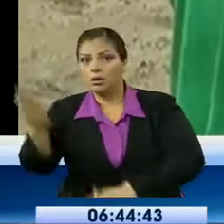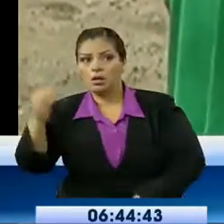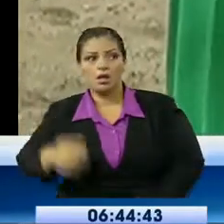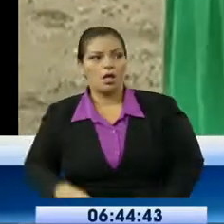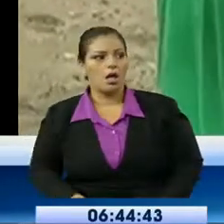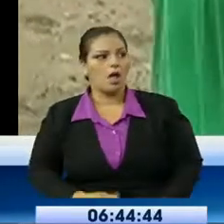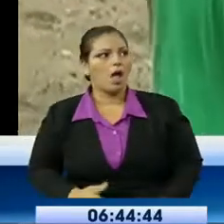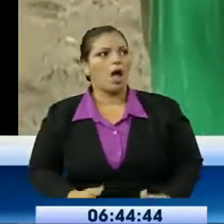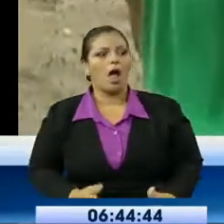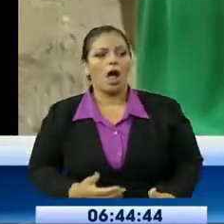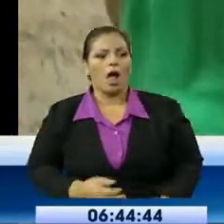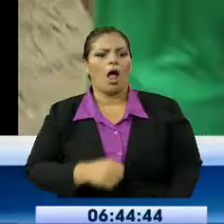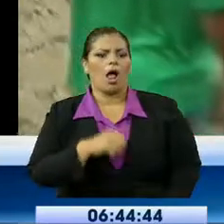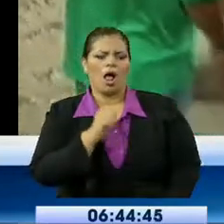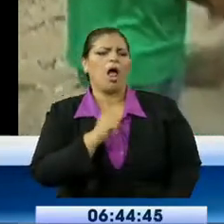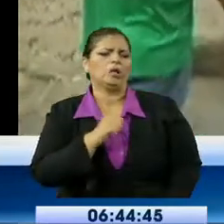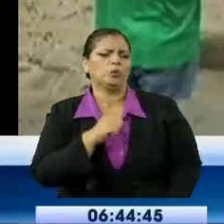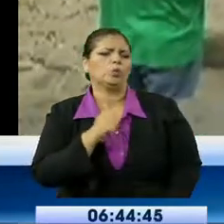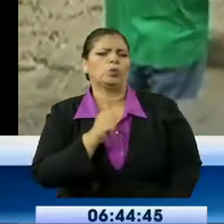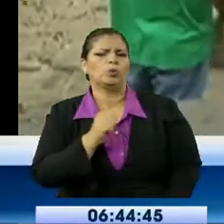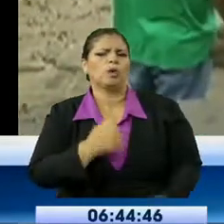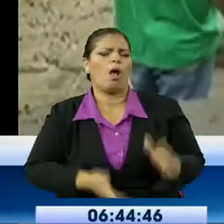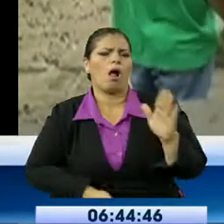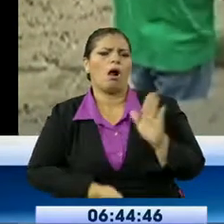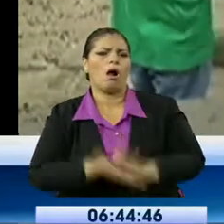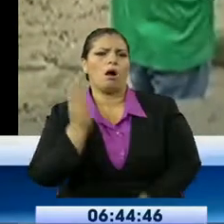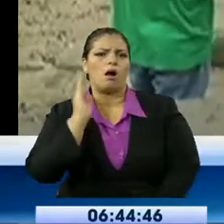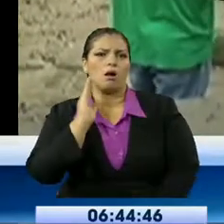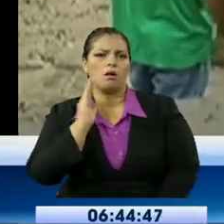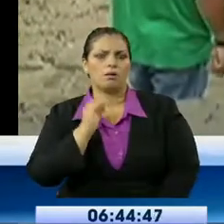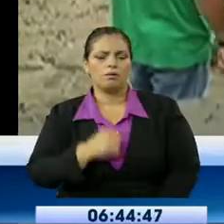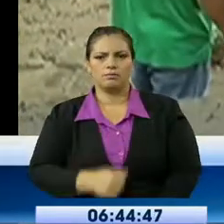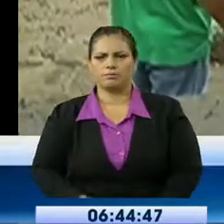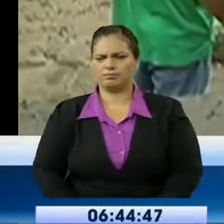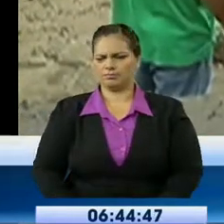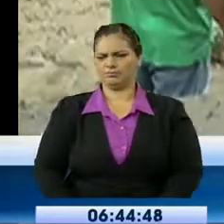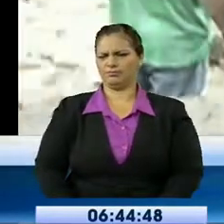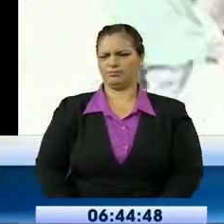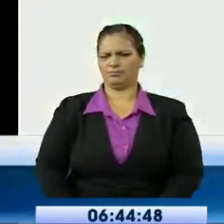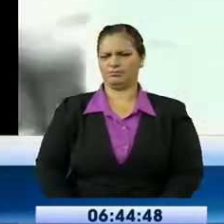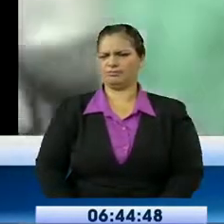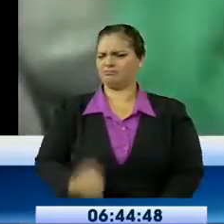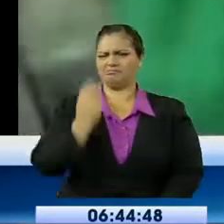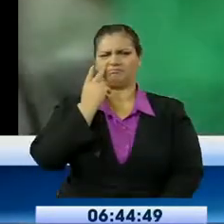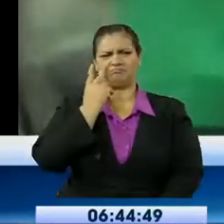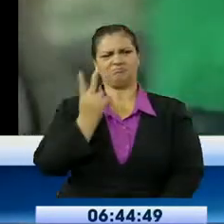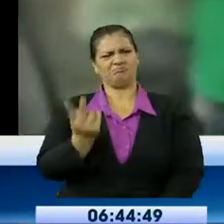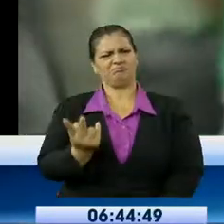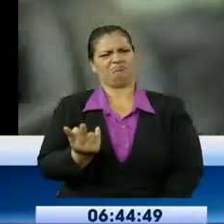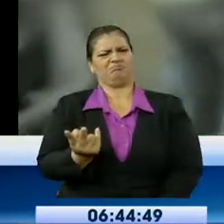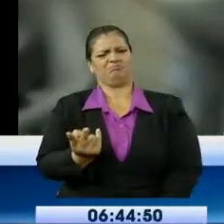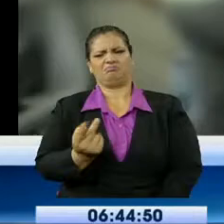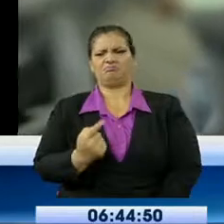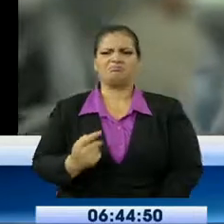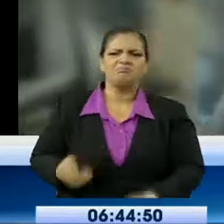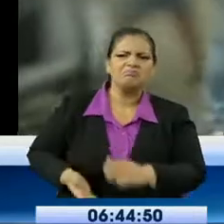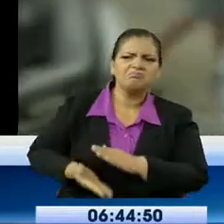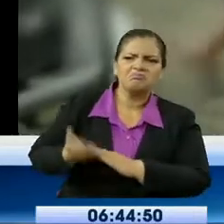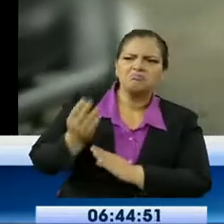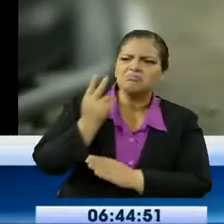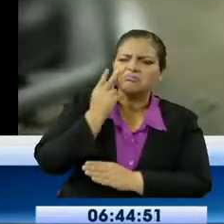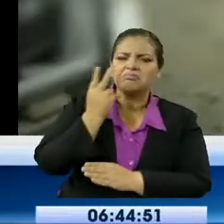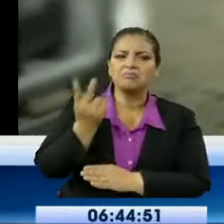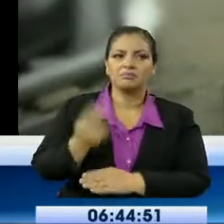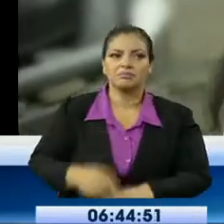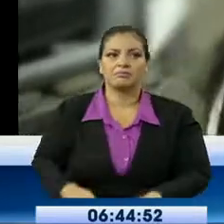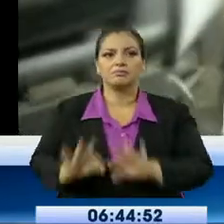cuatro panas dijeron que sí, se había ido. Pero yo no lo vi salir ni un momento. También los familiares piden que se investigue, ya